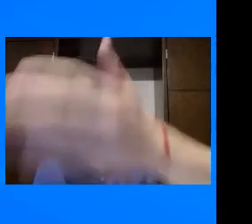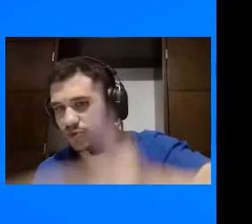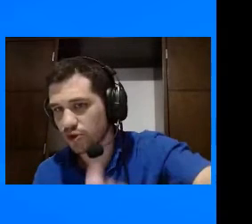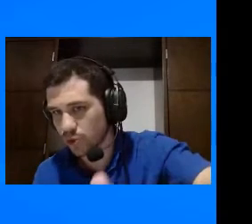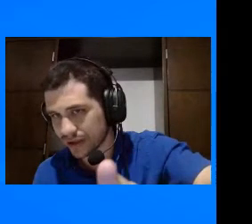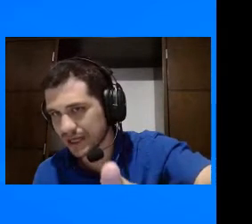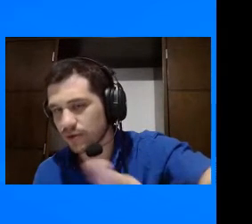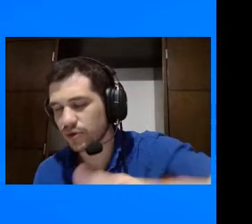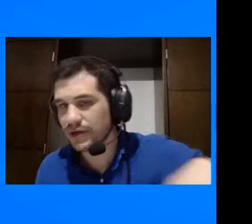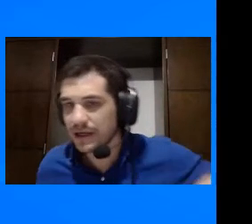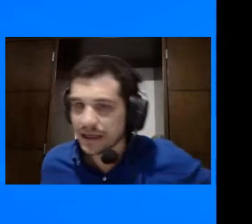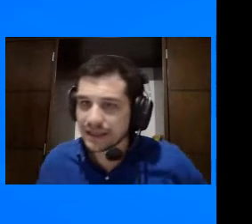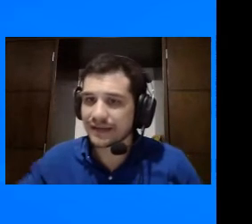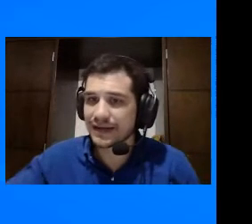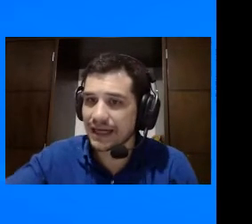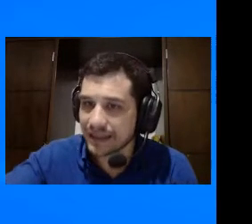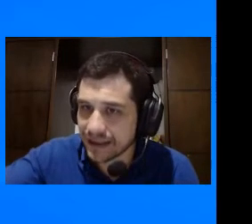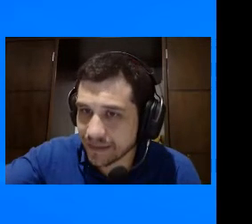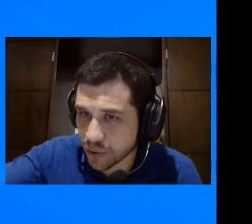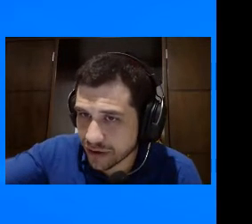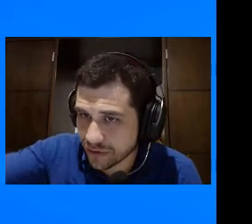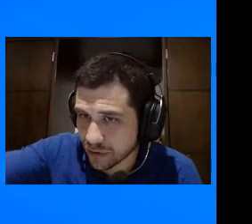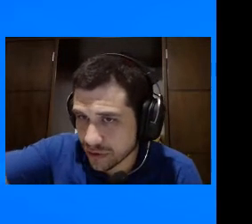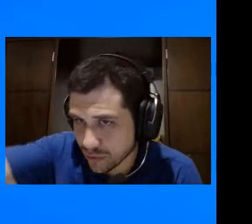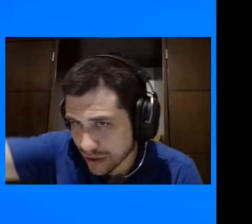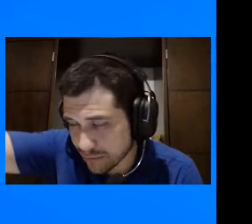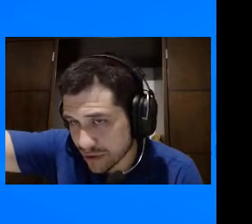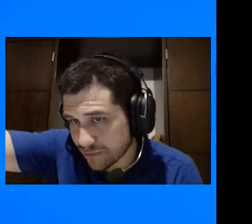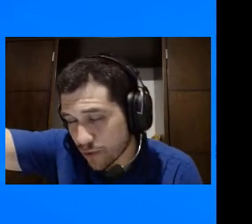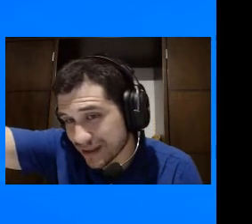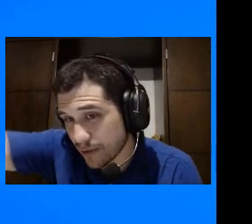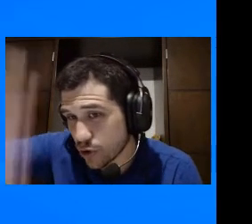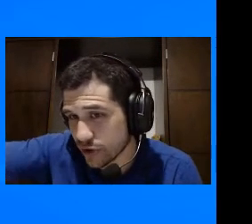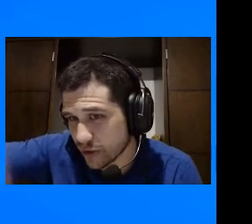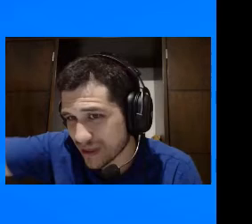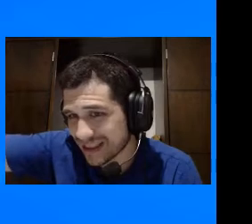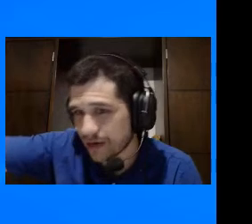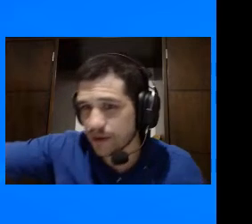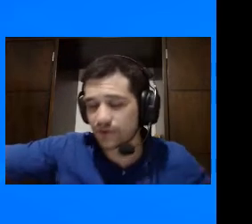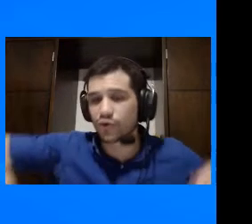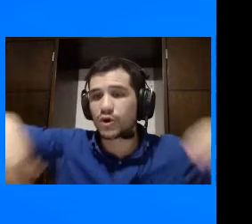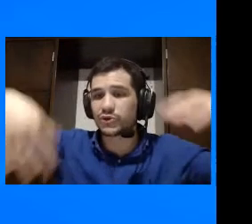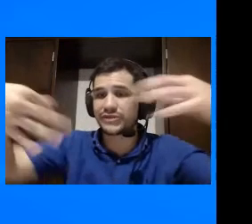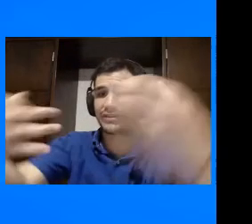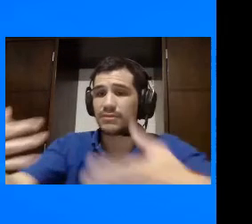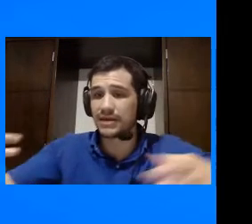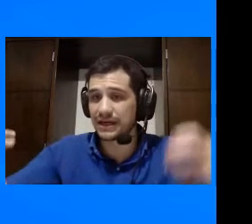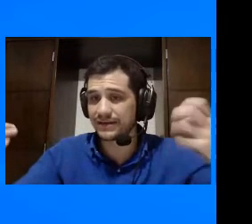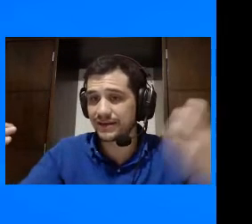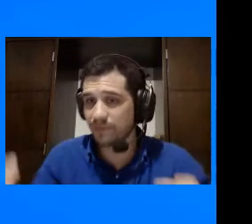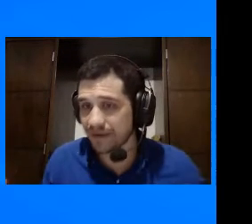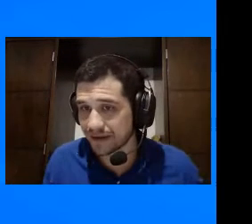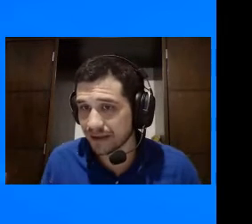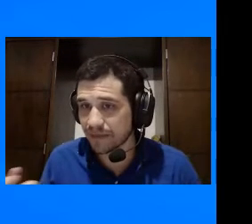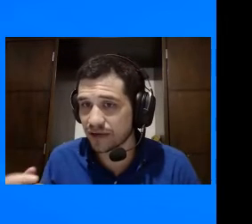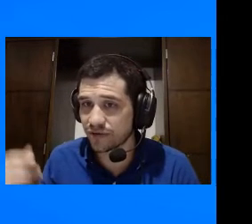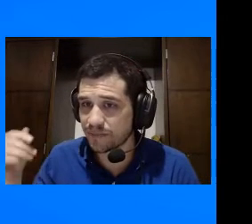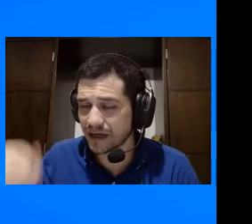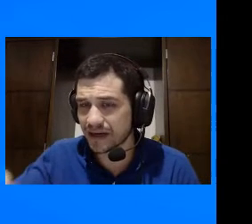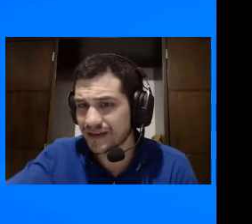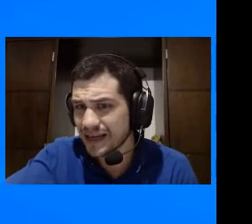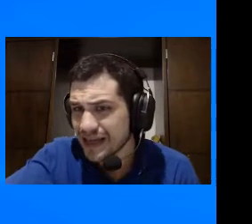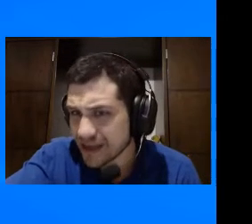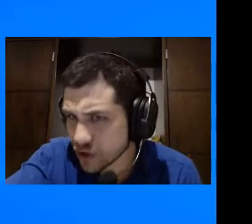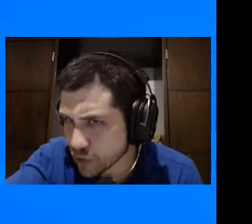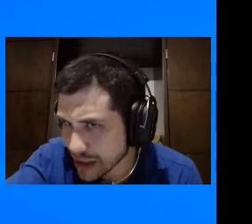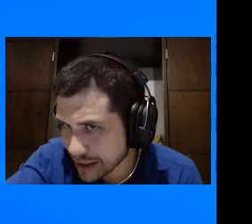que conocemos como retablos, y que se caracterizan porque son forma tabloide, una tabla con 4 extremidades que representan brazos y